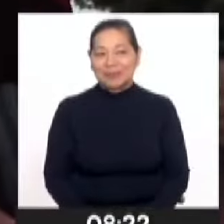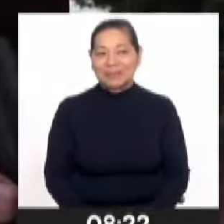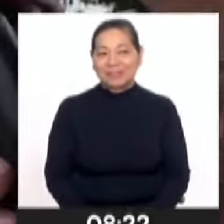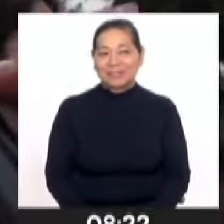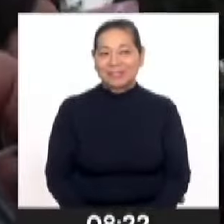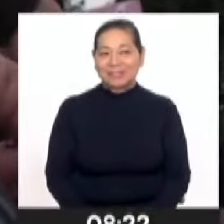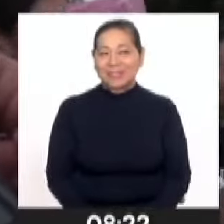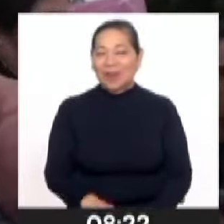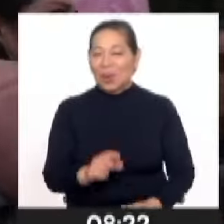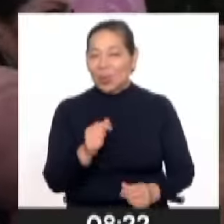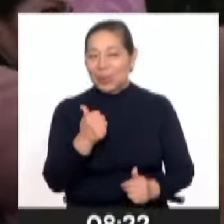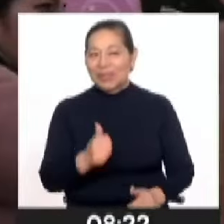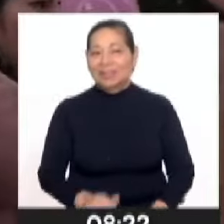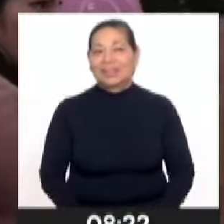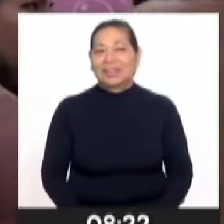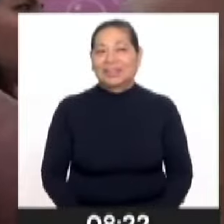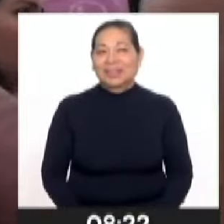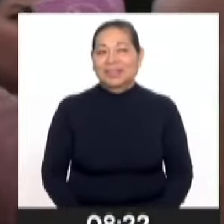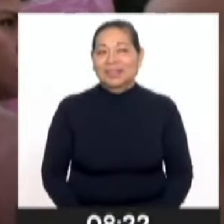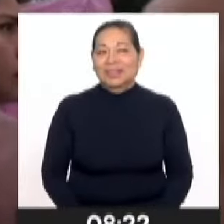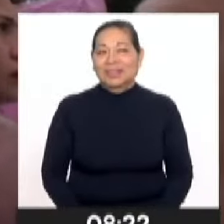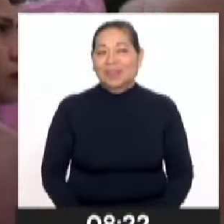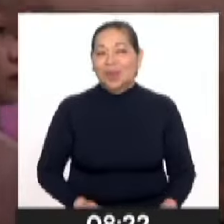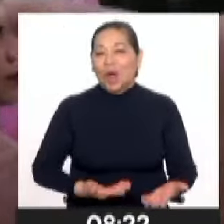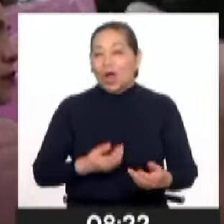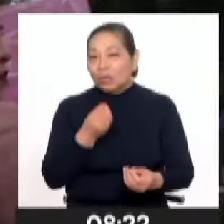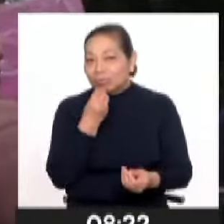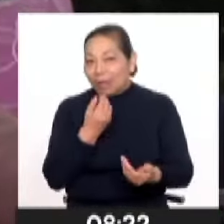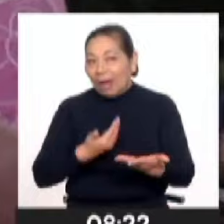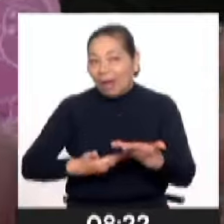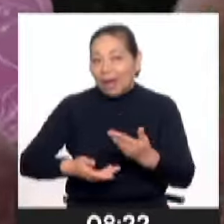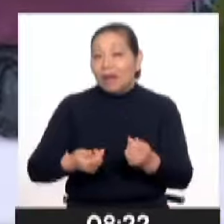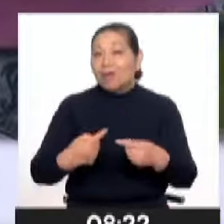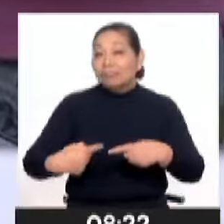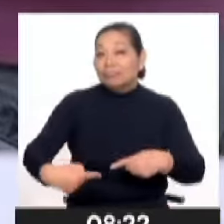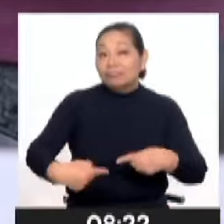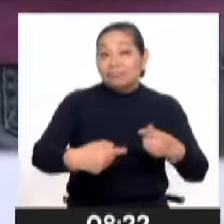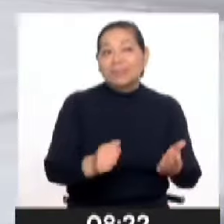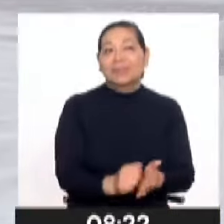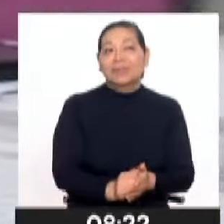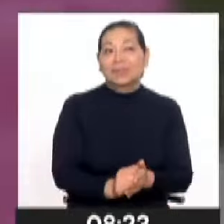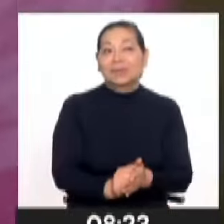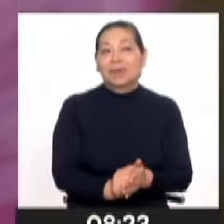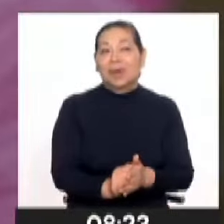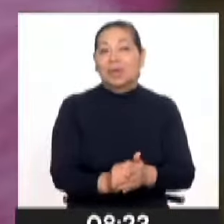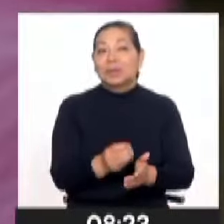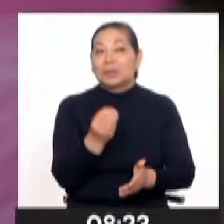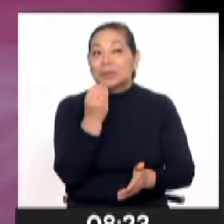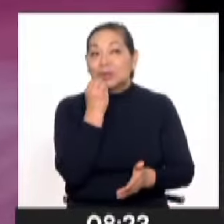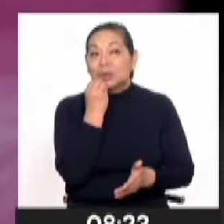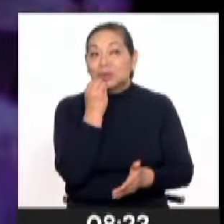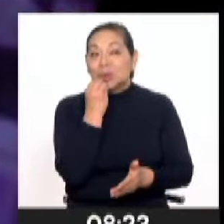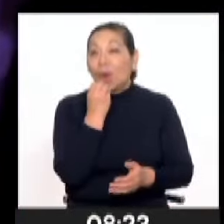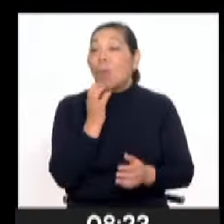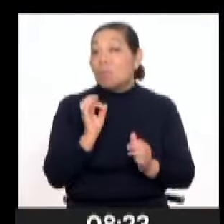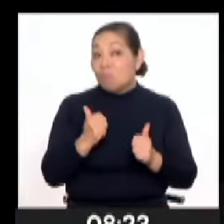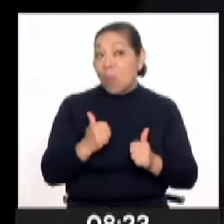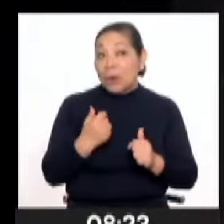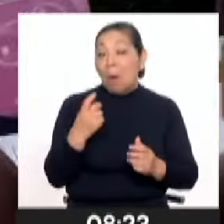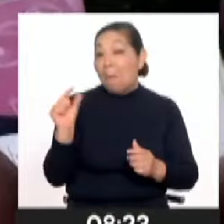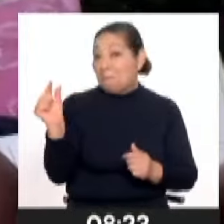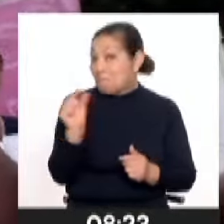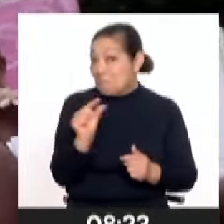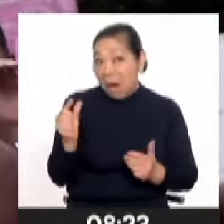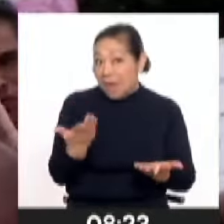Es un datito del programa. Bueno, se trata de 2 comedores populares que compiten a través de un plato muy nutritivo,